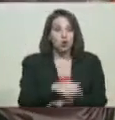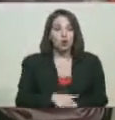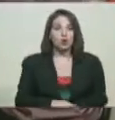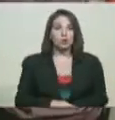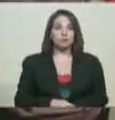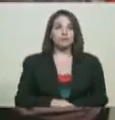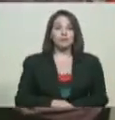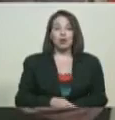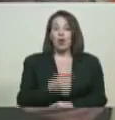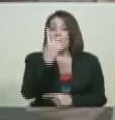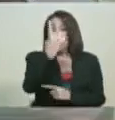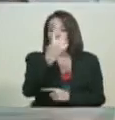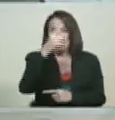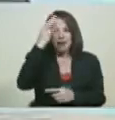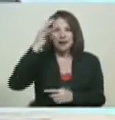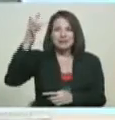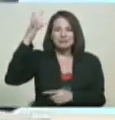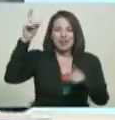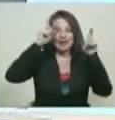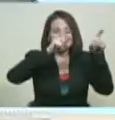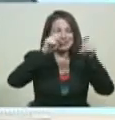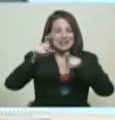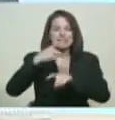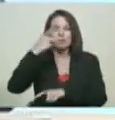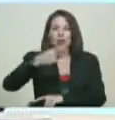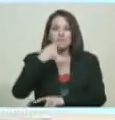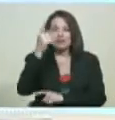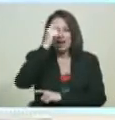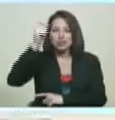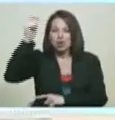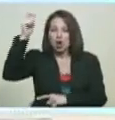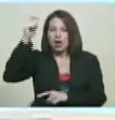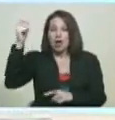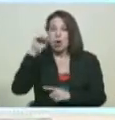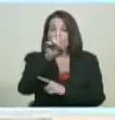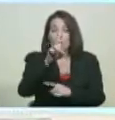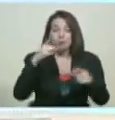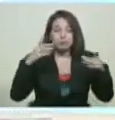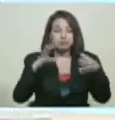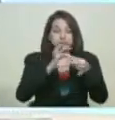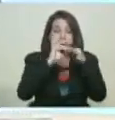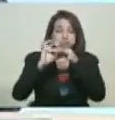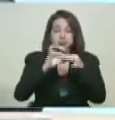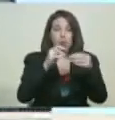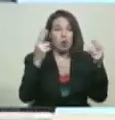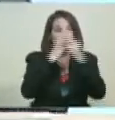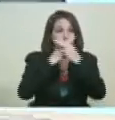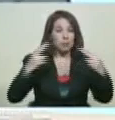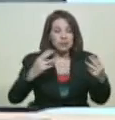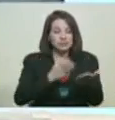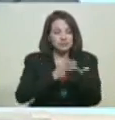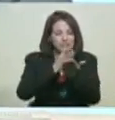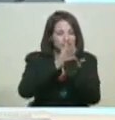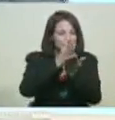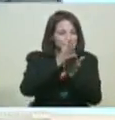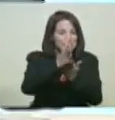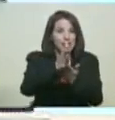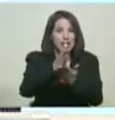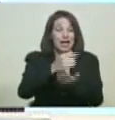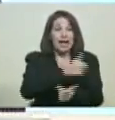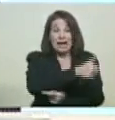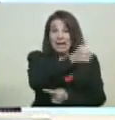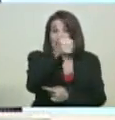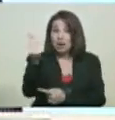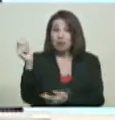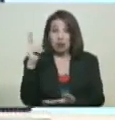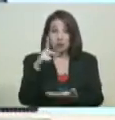hay una sólida formación política teórica y un sólido compromiso pero todos los que estamos aquí